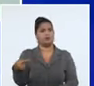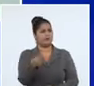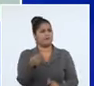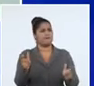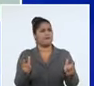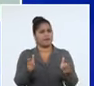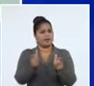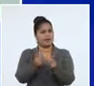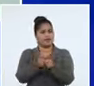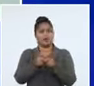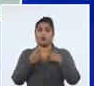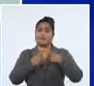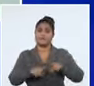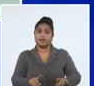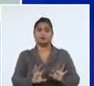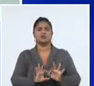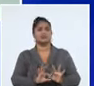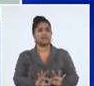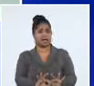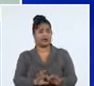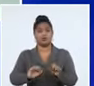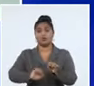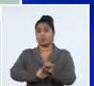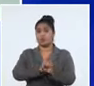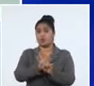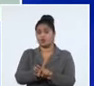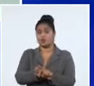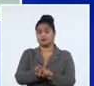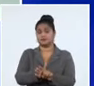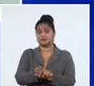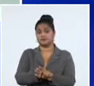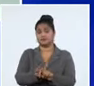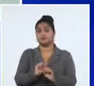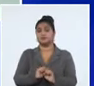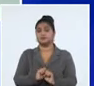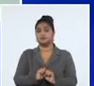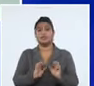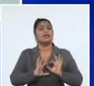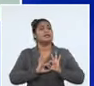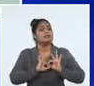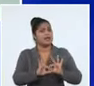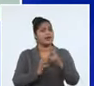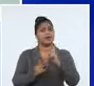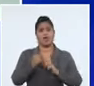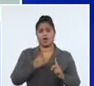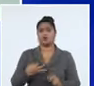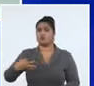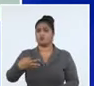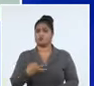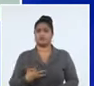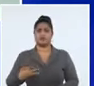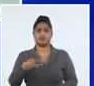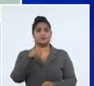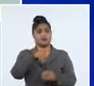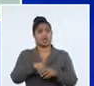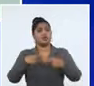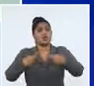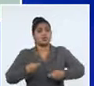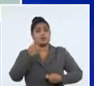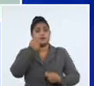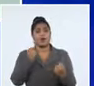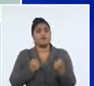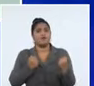todavía con una transmisión que hay que seguir arreciando las medidas, un territorio que todavía el riesgo